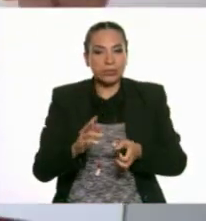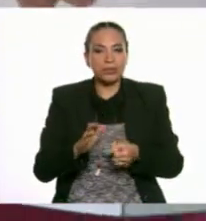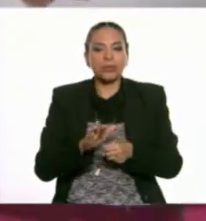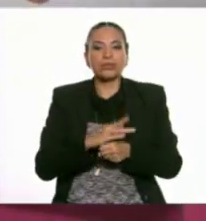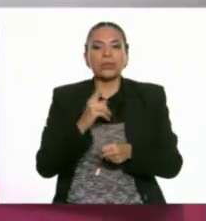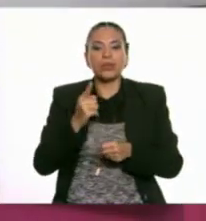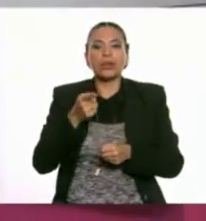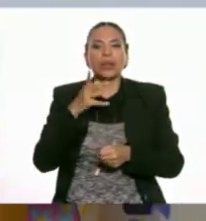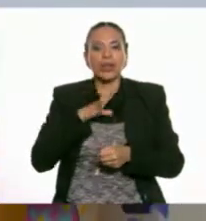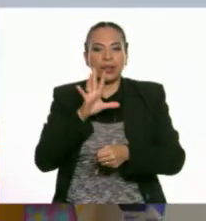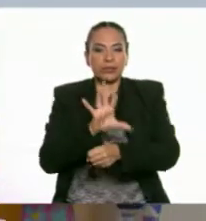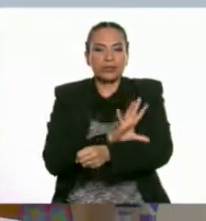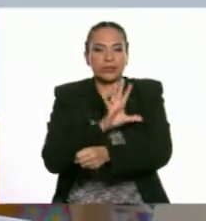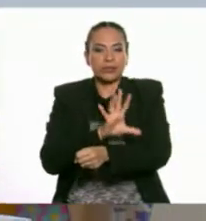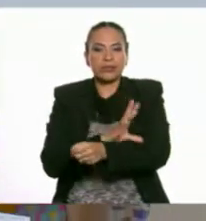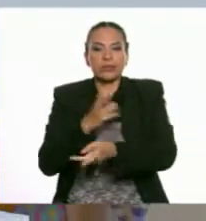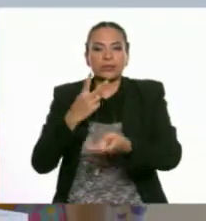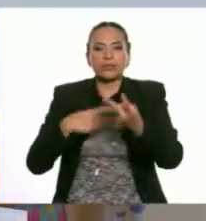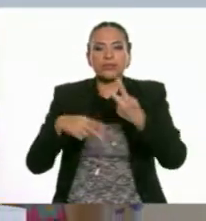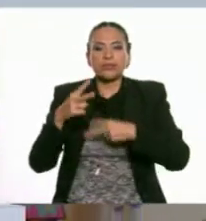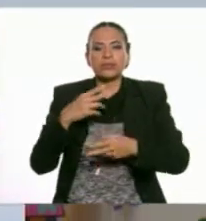la corriente eléctrica lo que está haciendo